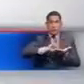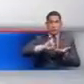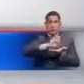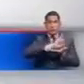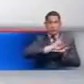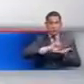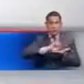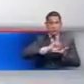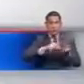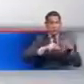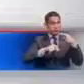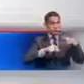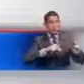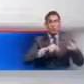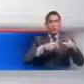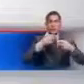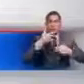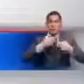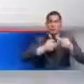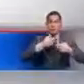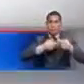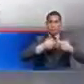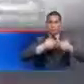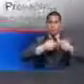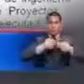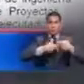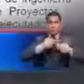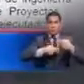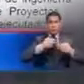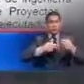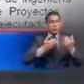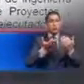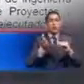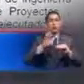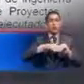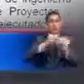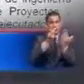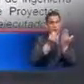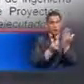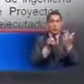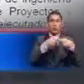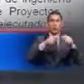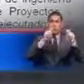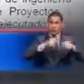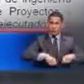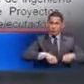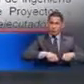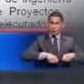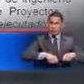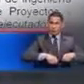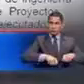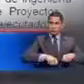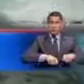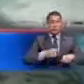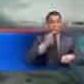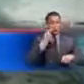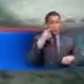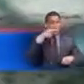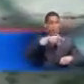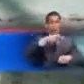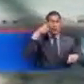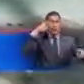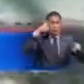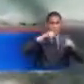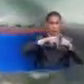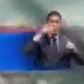problemas evidenciados respecto a la ejecución de los rubros del contrato, aspectos que se reflejaron en el alineamiento,